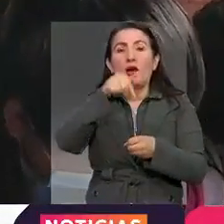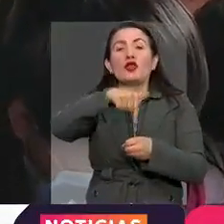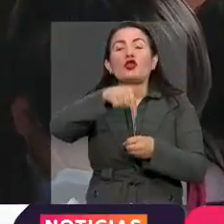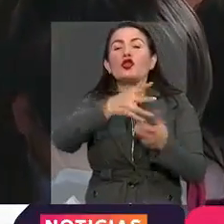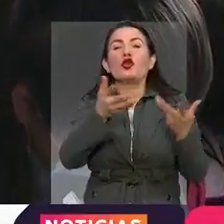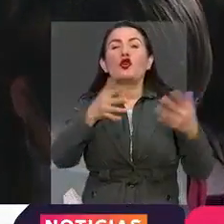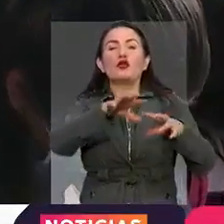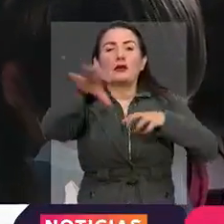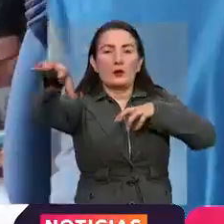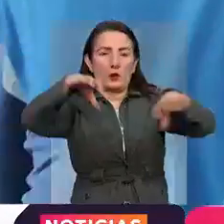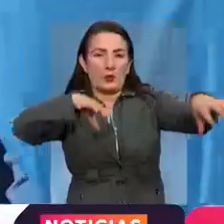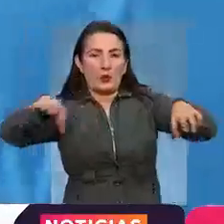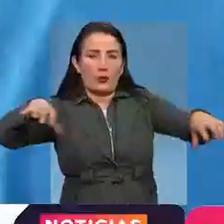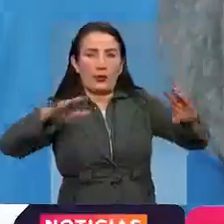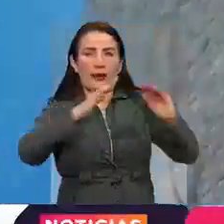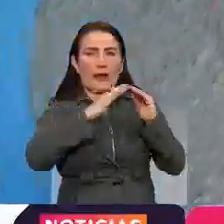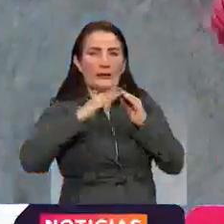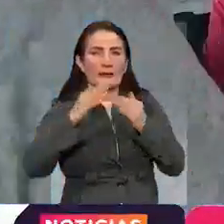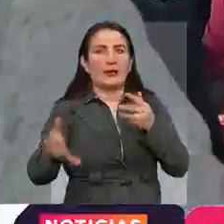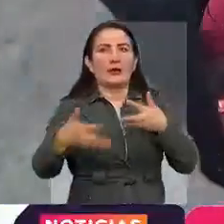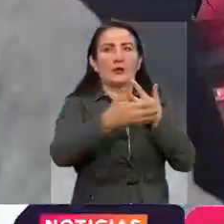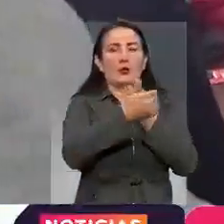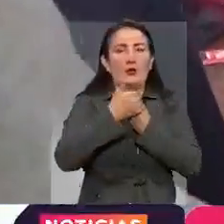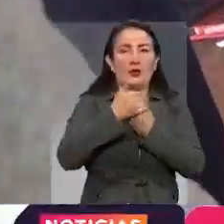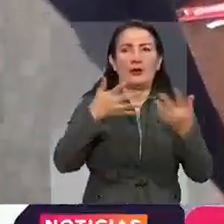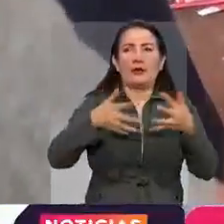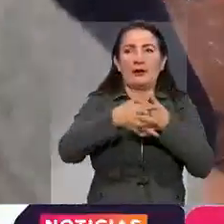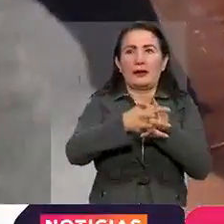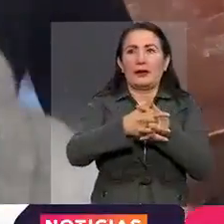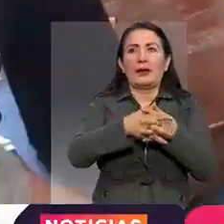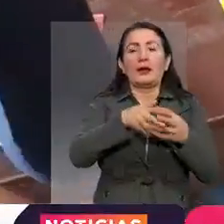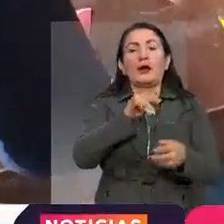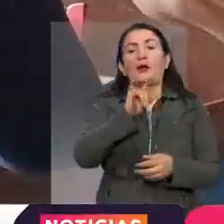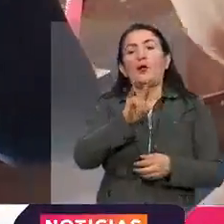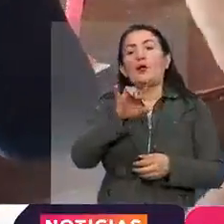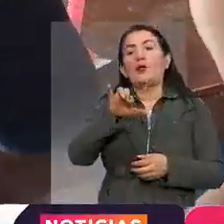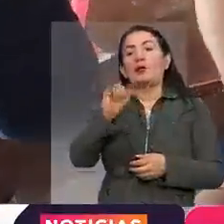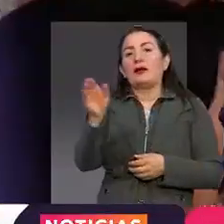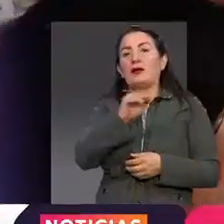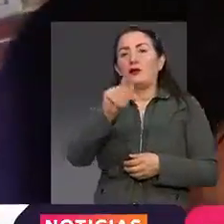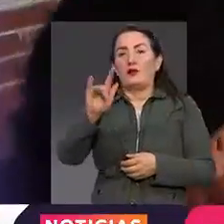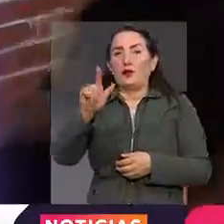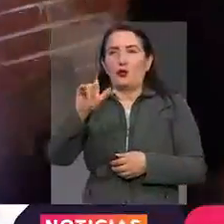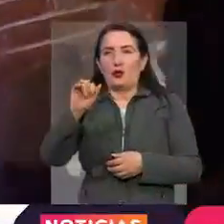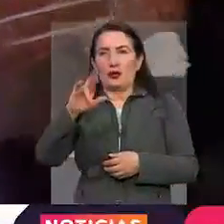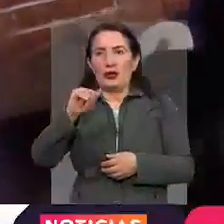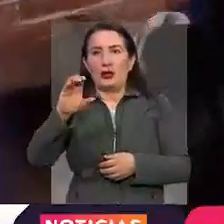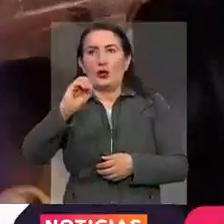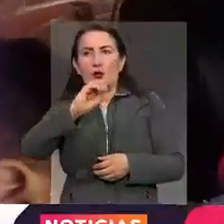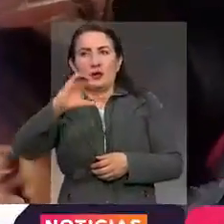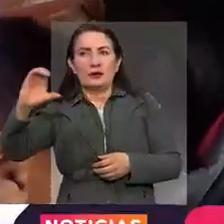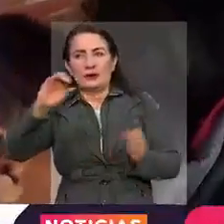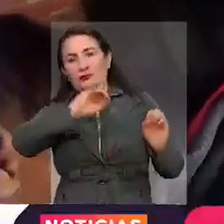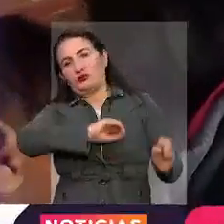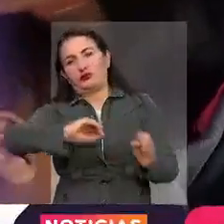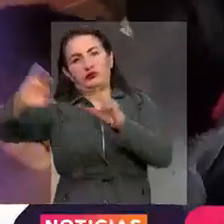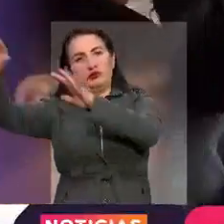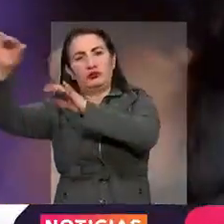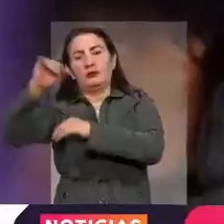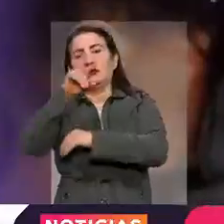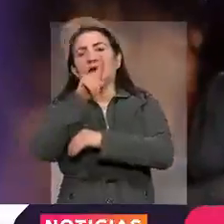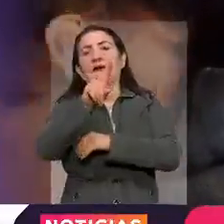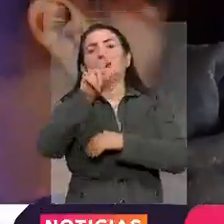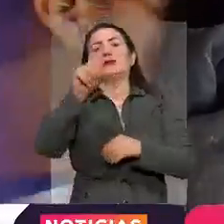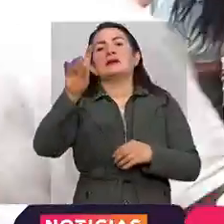en las unidades de protección integral de la ciudad. Desde la UPI La Florida al occidente de Bogotá salieron 169